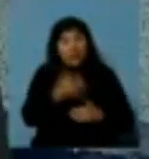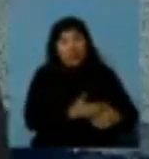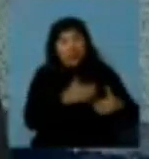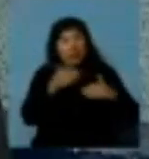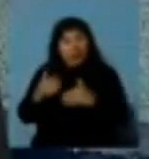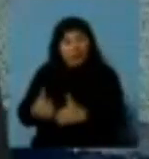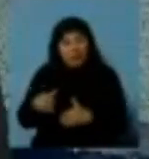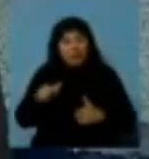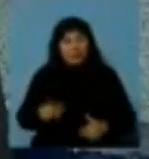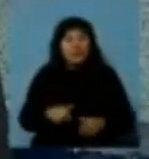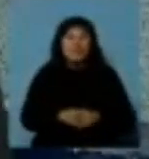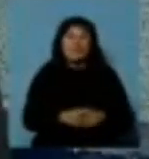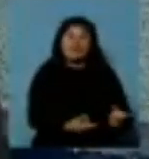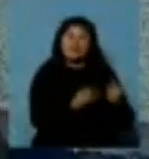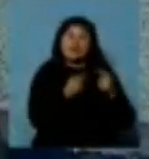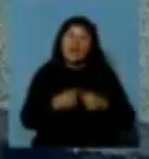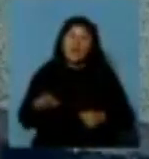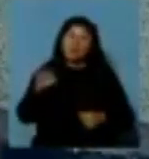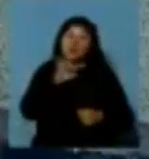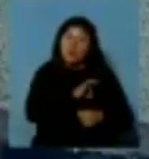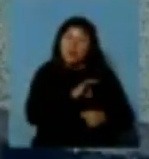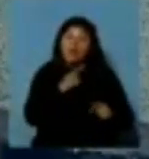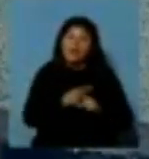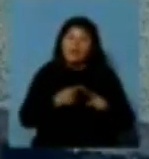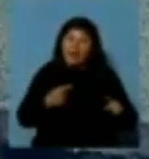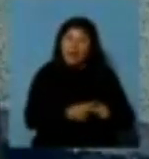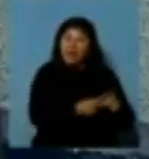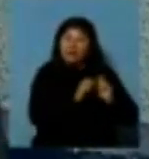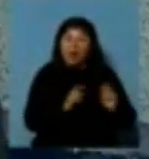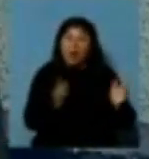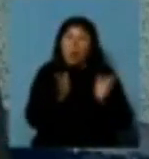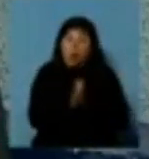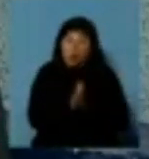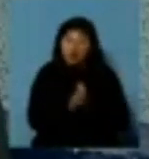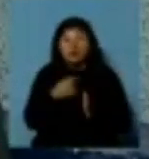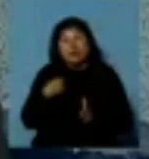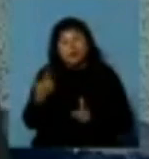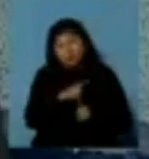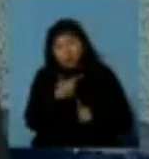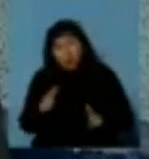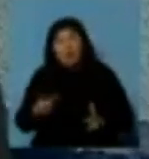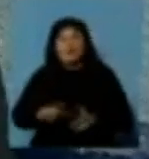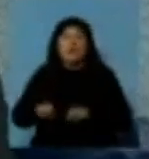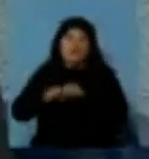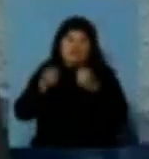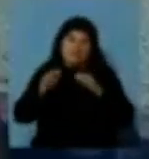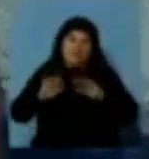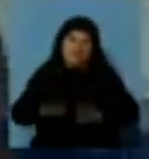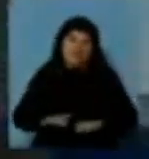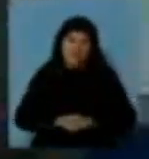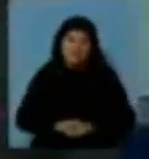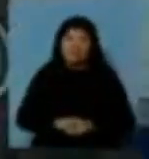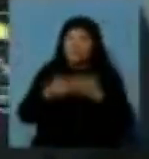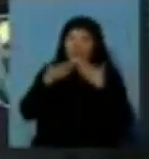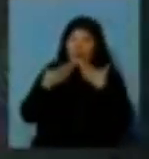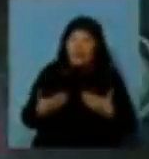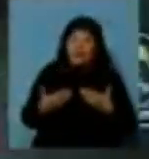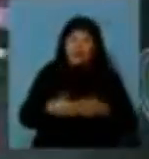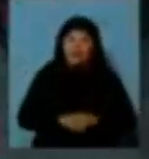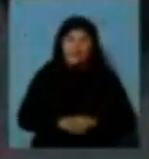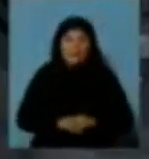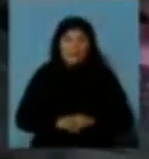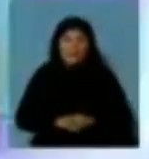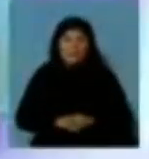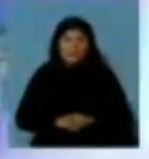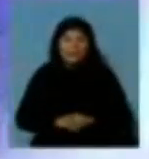pagan aguinaldo y sueldo juntos, va a haber medidas, vamos a tomar medidas. Muchas gracias. No, por favor. Porque una entonces, consulta,